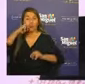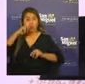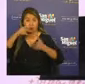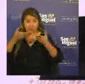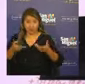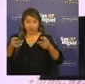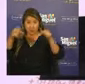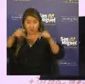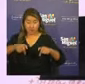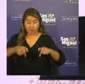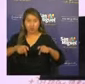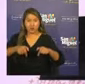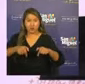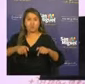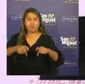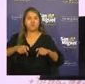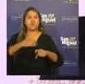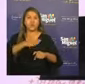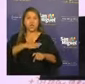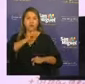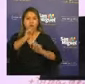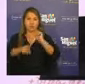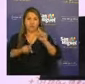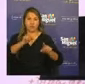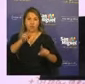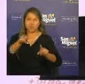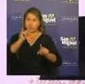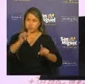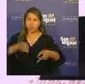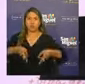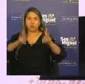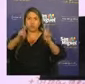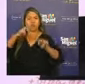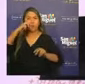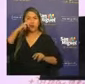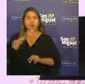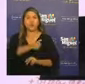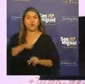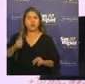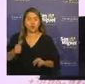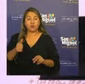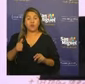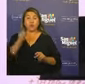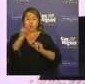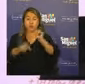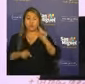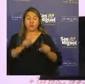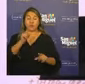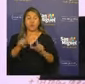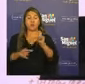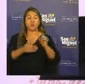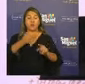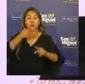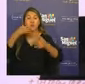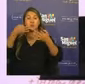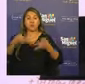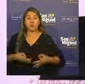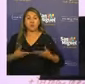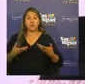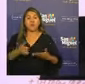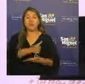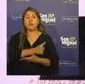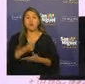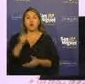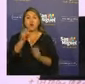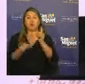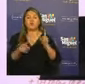acá, creo que queremos defender los derechos humanos. Bueno, defendamos la seguridad de todas las personas. Y también un saludo a